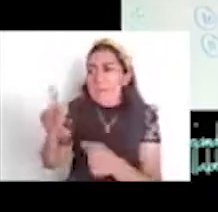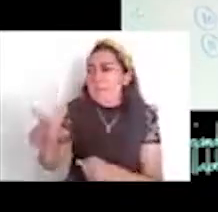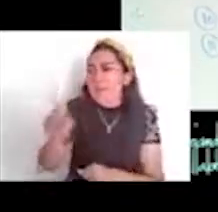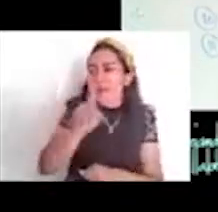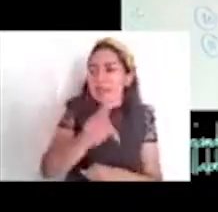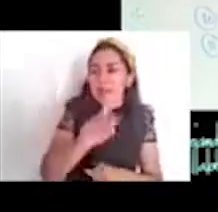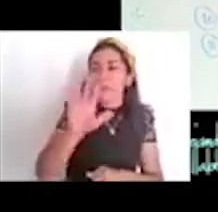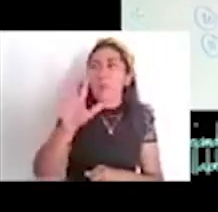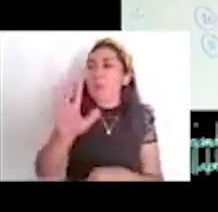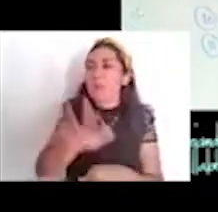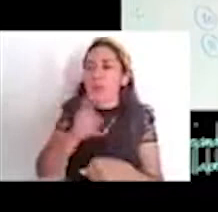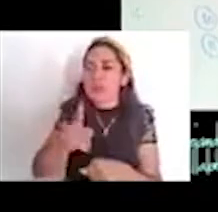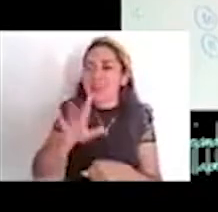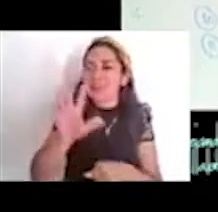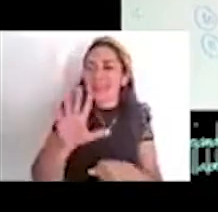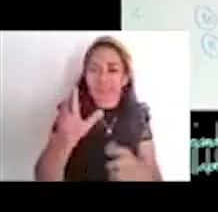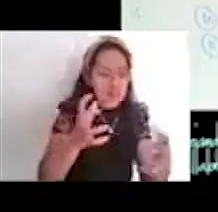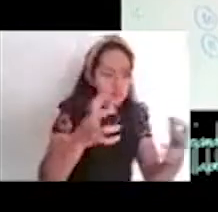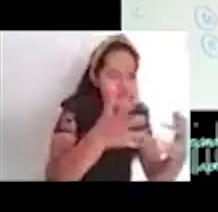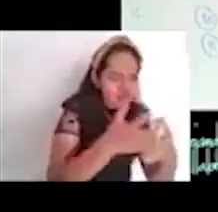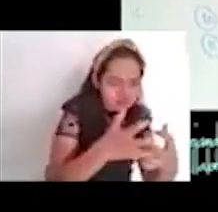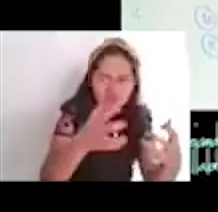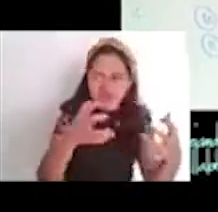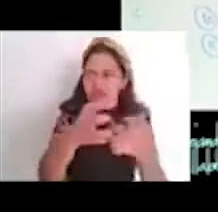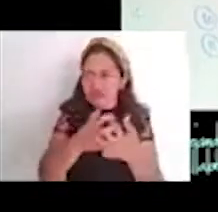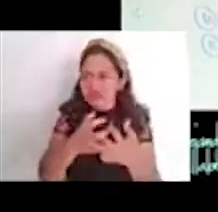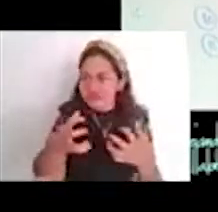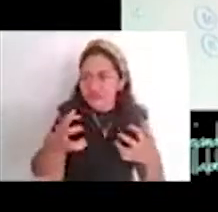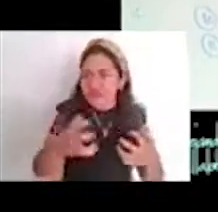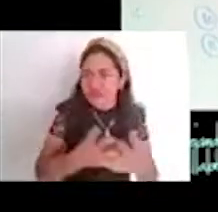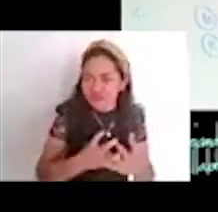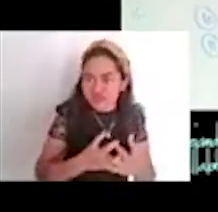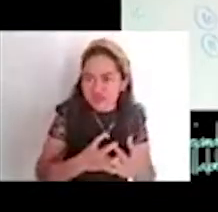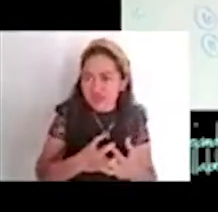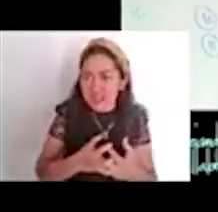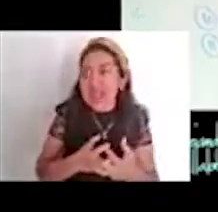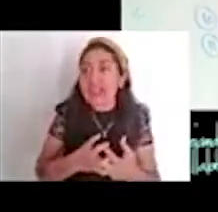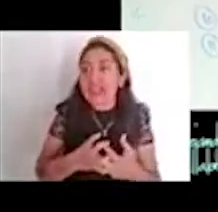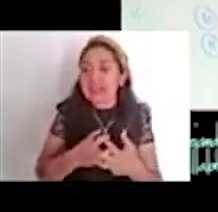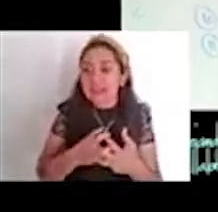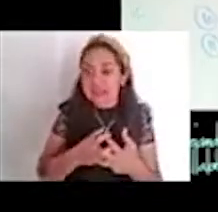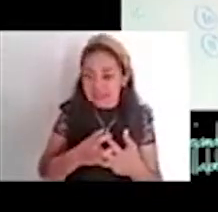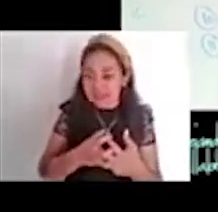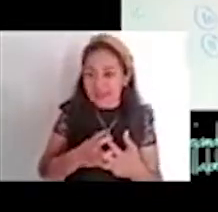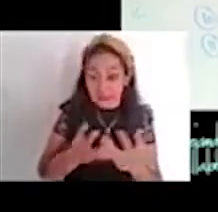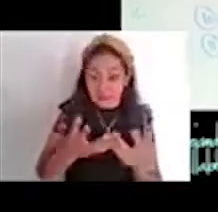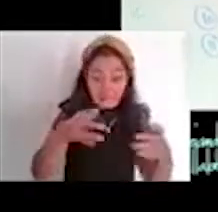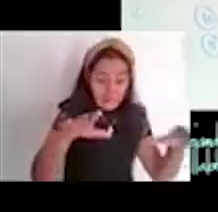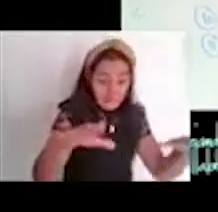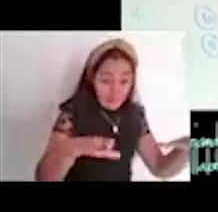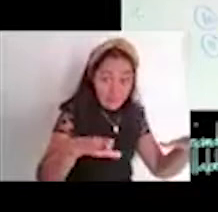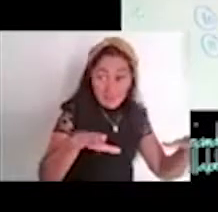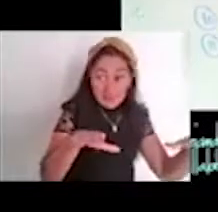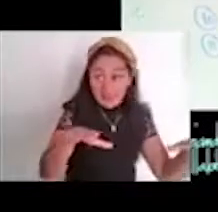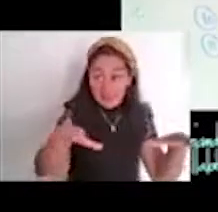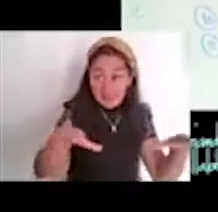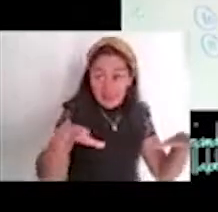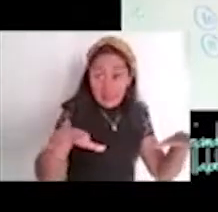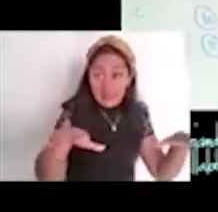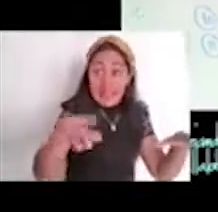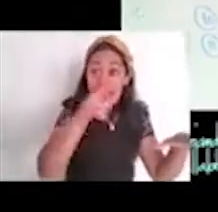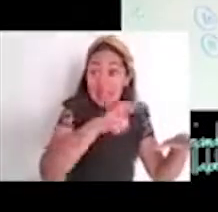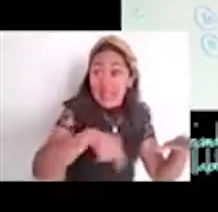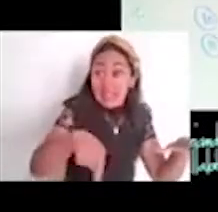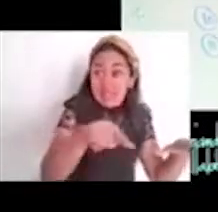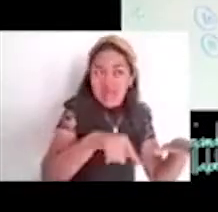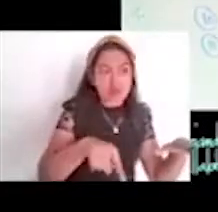relacionado evidentemente con el sol, con el paso del sol, desde la forma en cómo llevaban a sus prisioneros, a sus